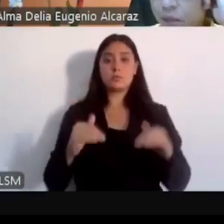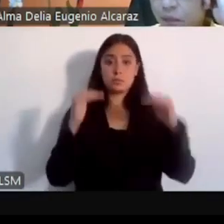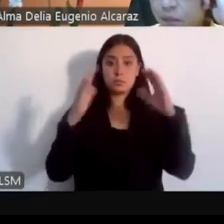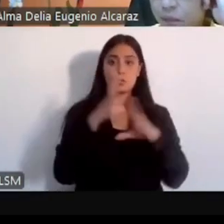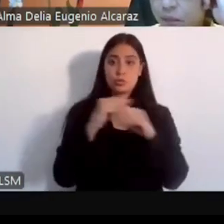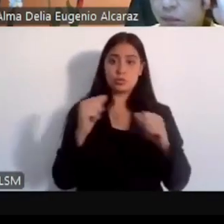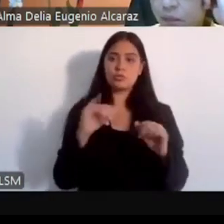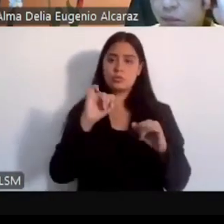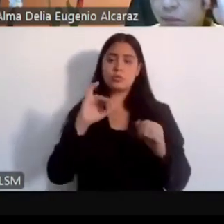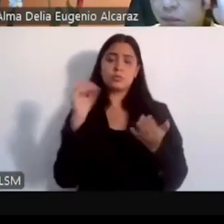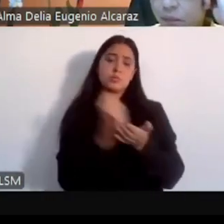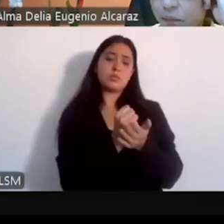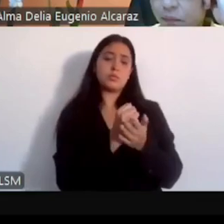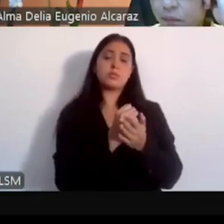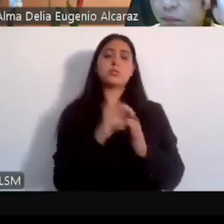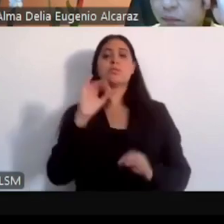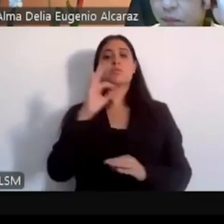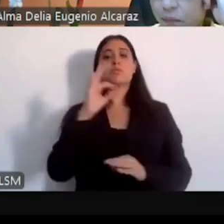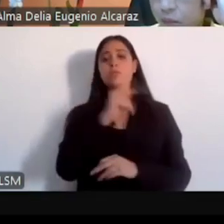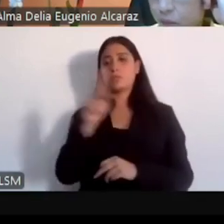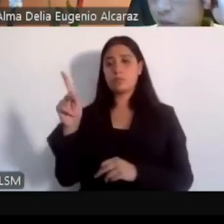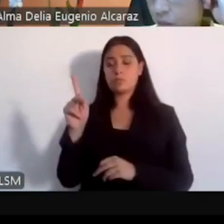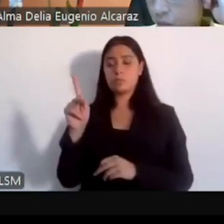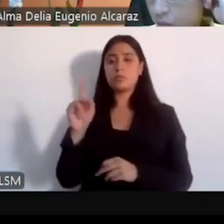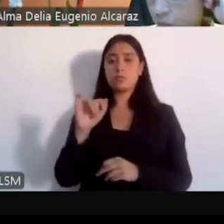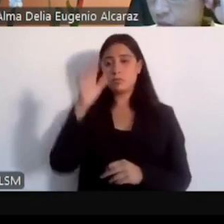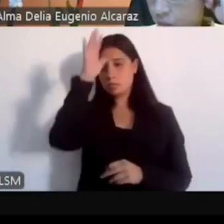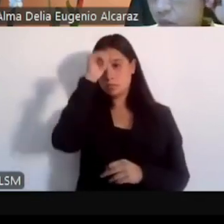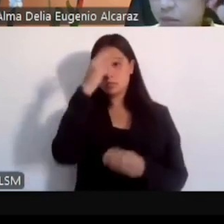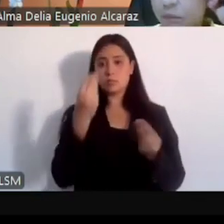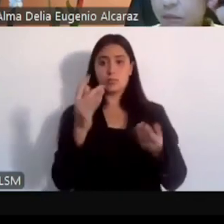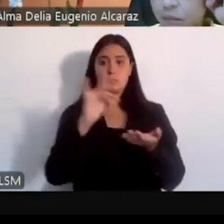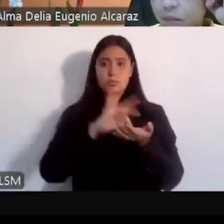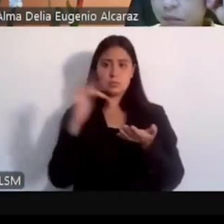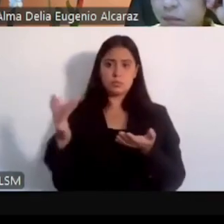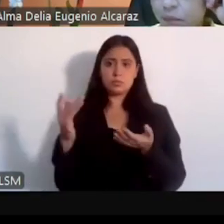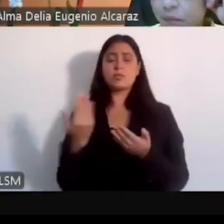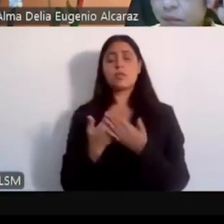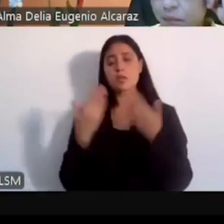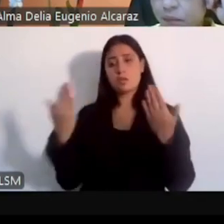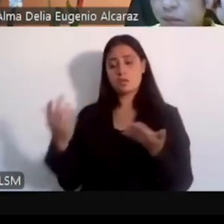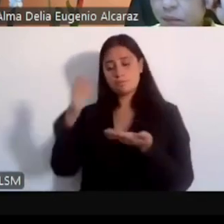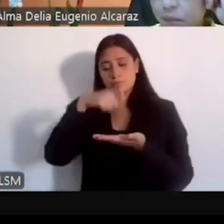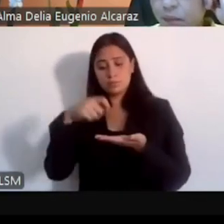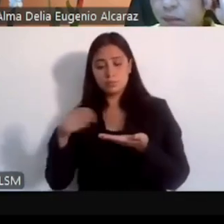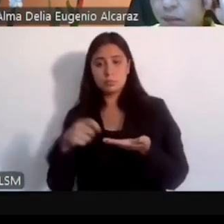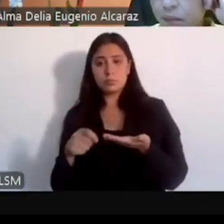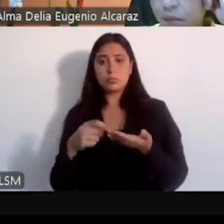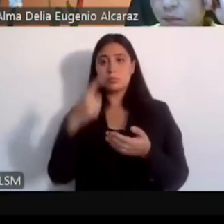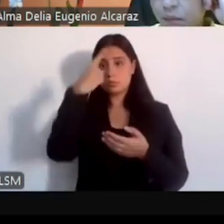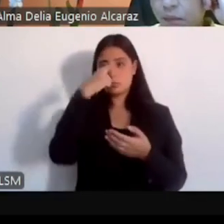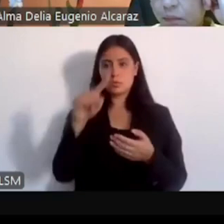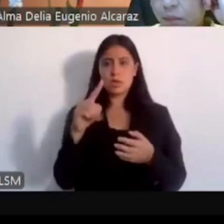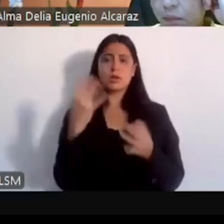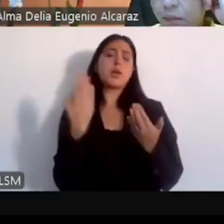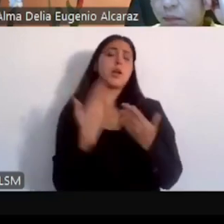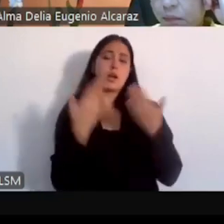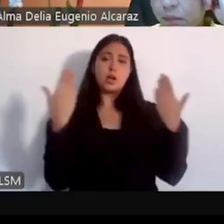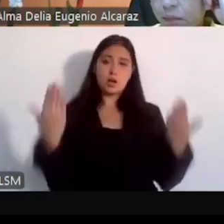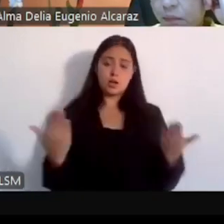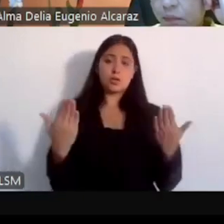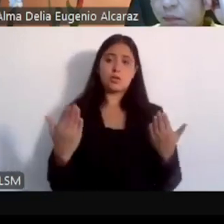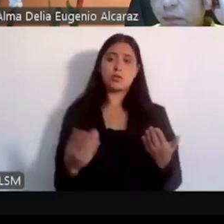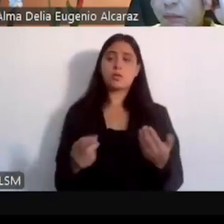fue aprobado por unanimidad de votos Gracias secretario sirvase recabar las firmas a la conclusión de esta sesión y en consecuencia